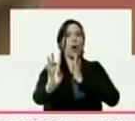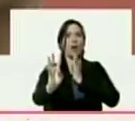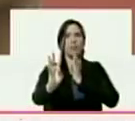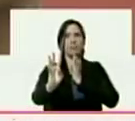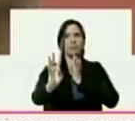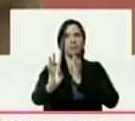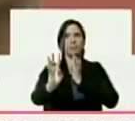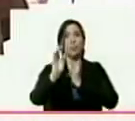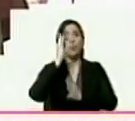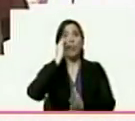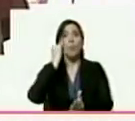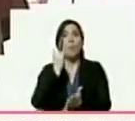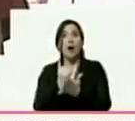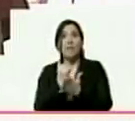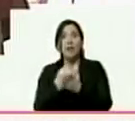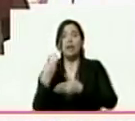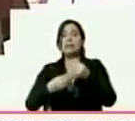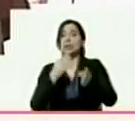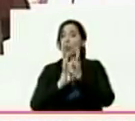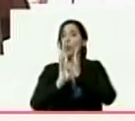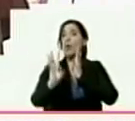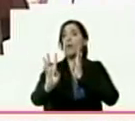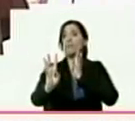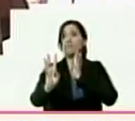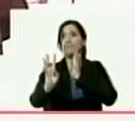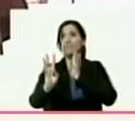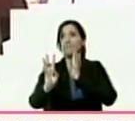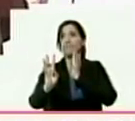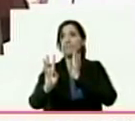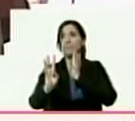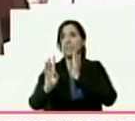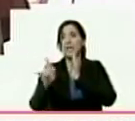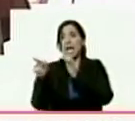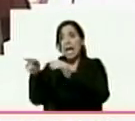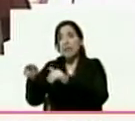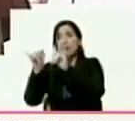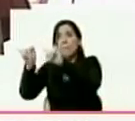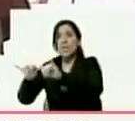Tú lo vas a ver haciendo cola. Porque desde que ellos mismos